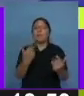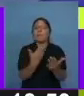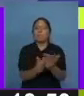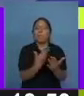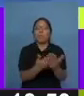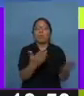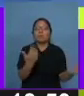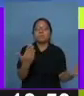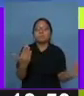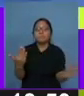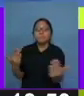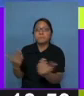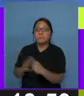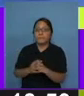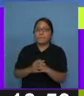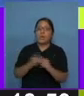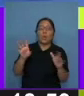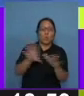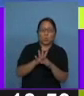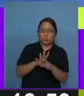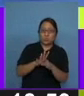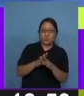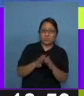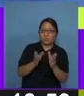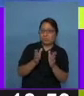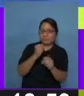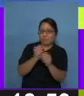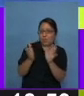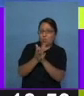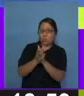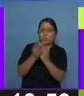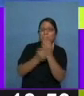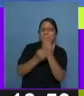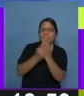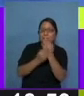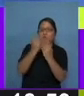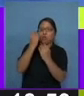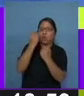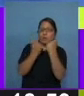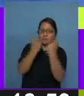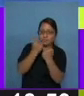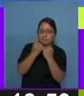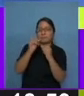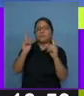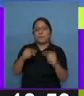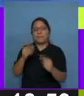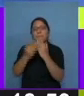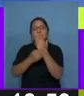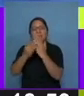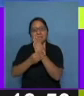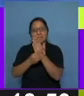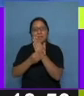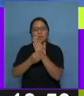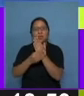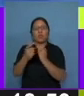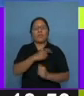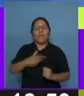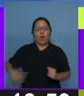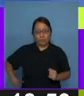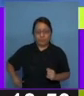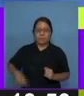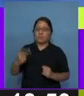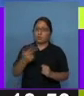obviamente con el ministro de Hacienda y con el ministro de Gobierno también, así que también hicimos